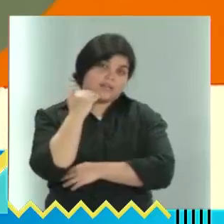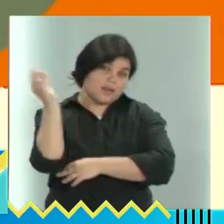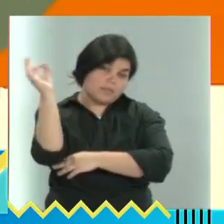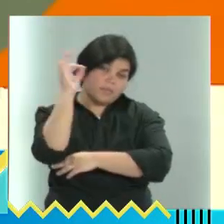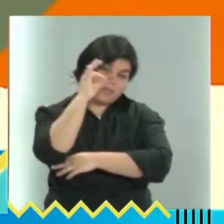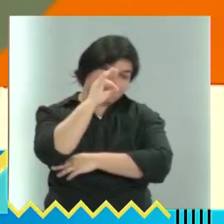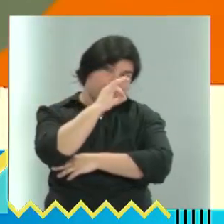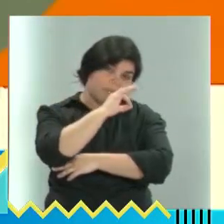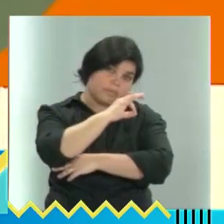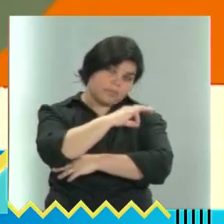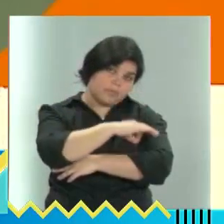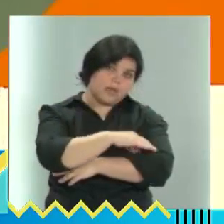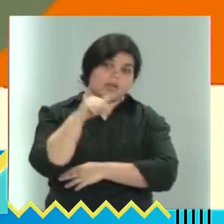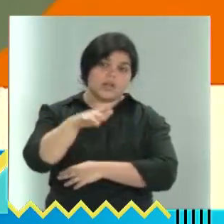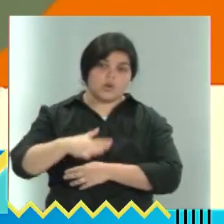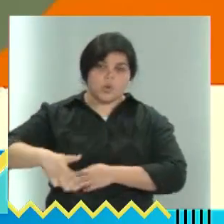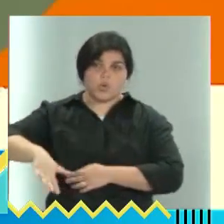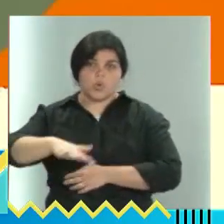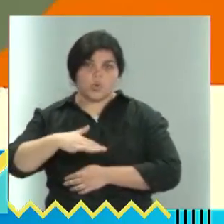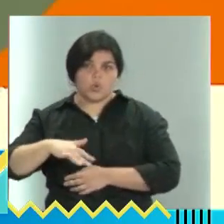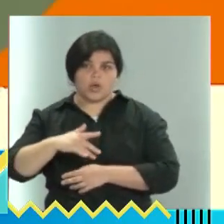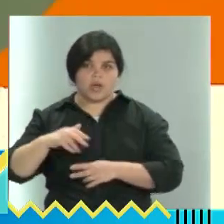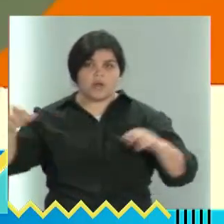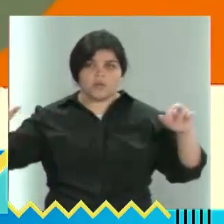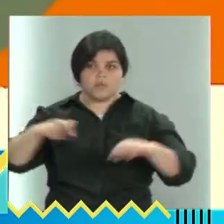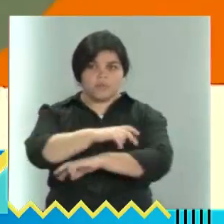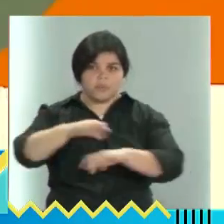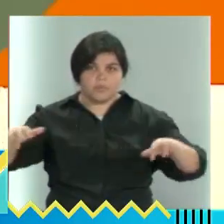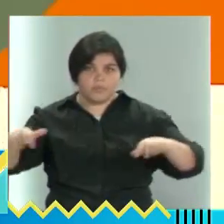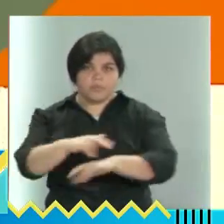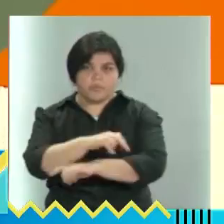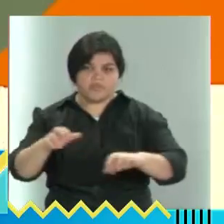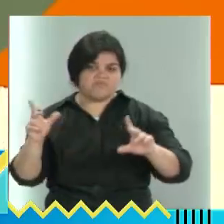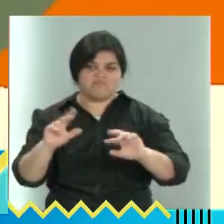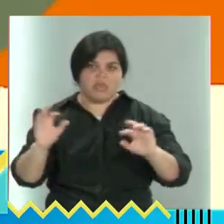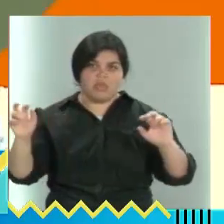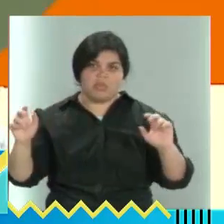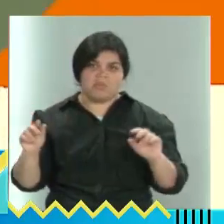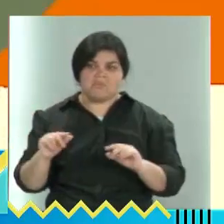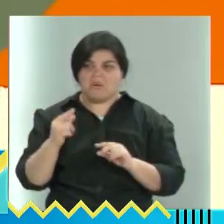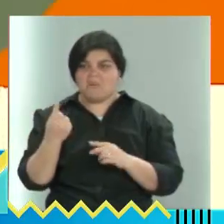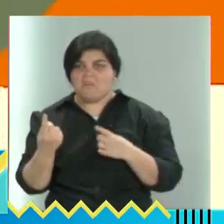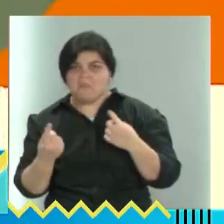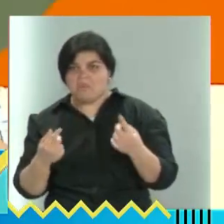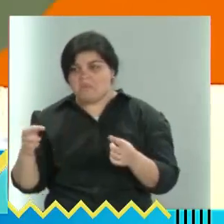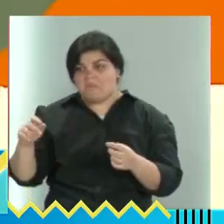espacios dejan de tener la población que las habita y empieza a ser cooptada por toda una